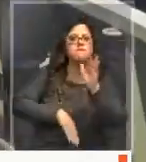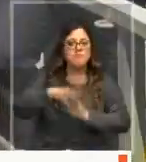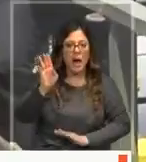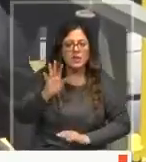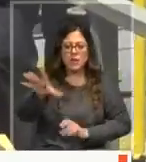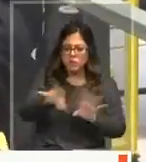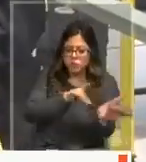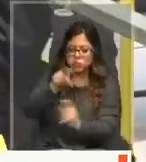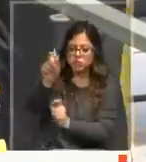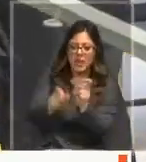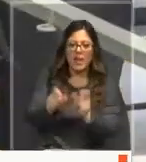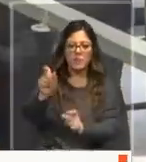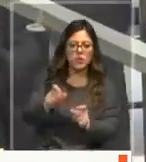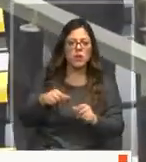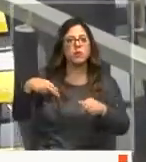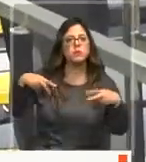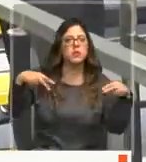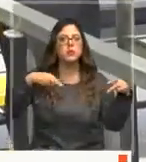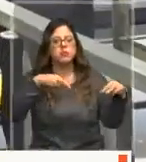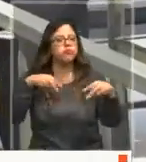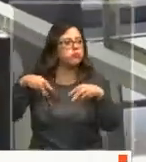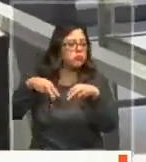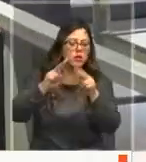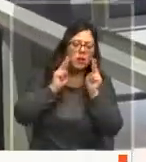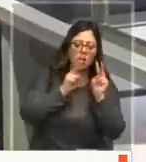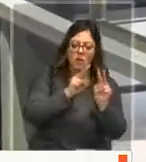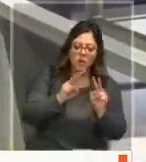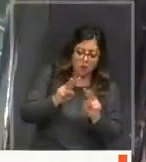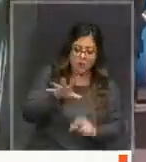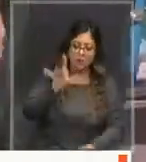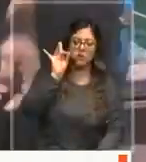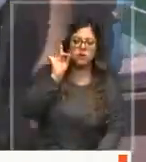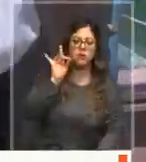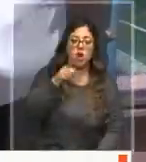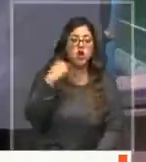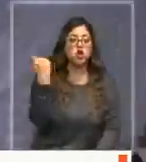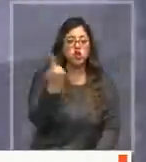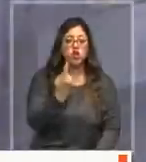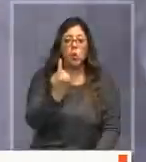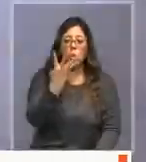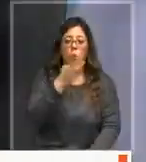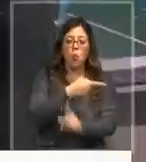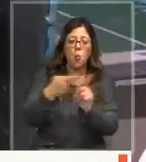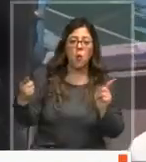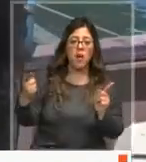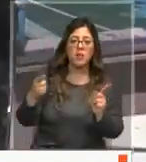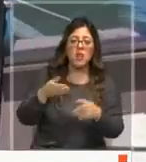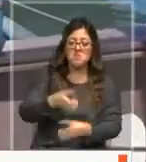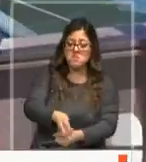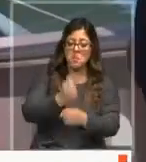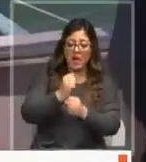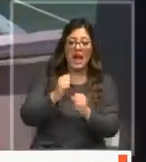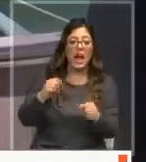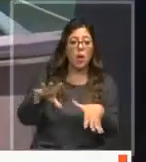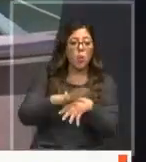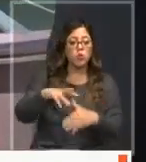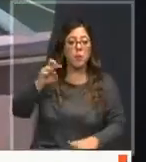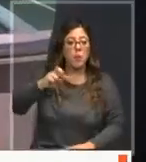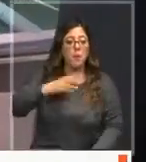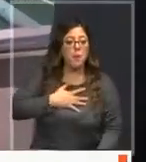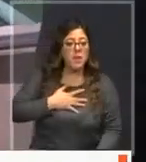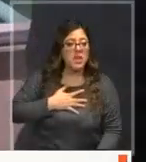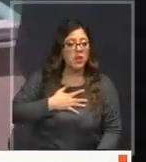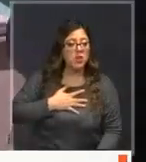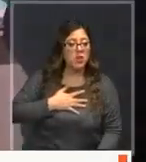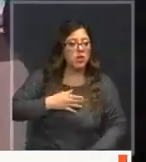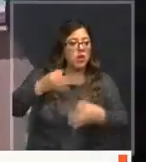propia gente encontraba en las arenas de la playa. Nosotros veníamos tipo 4:30 a pescar junto a mi papá y al principio